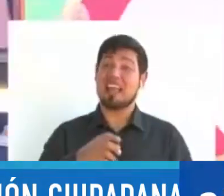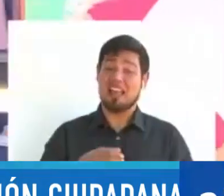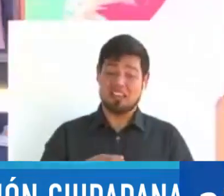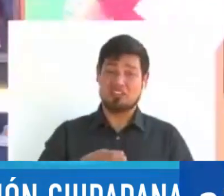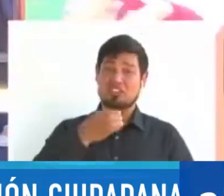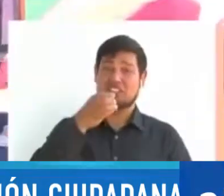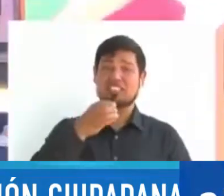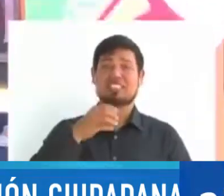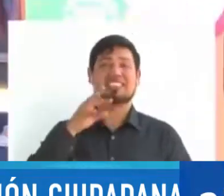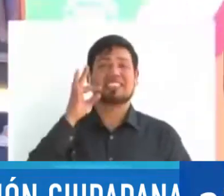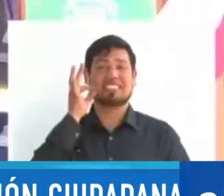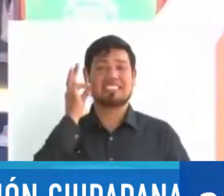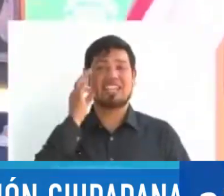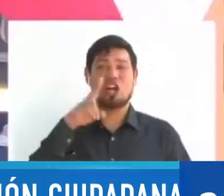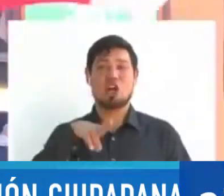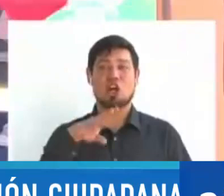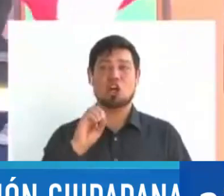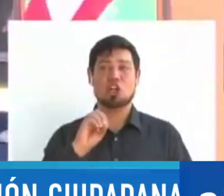Cervecería Notus.